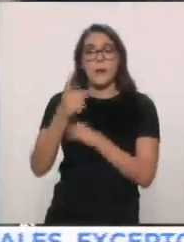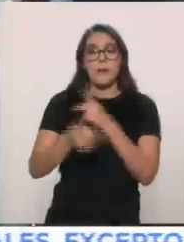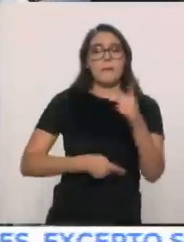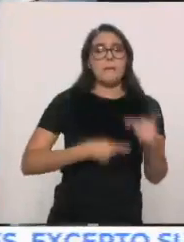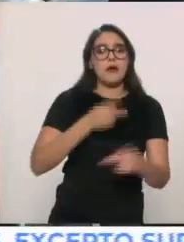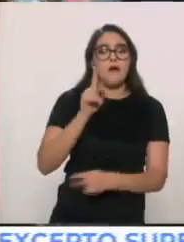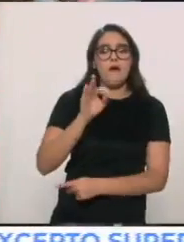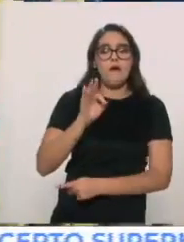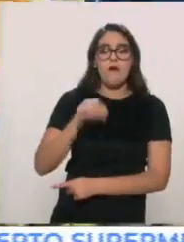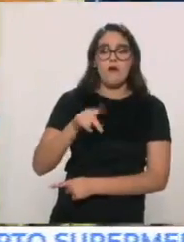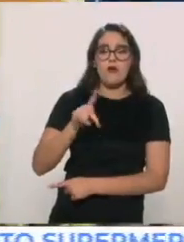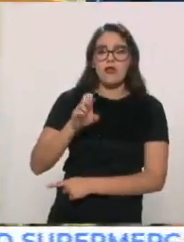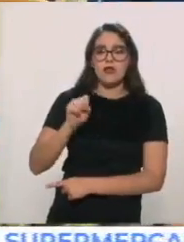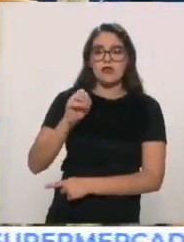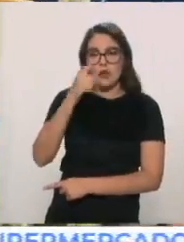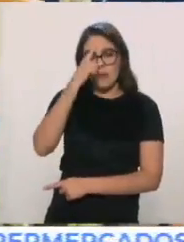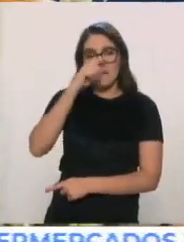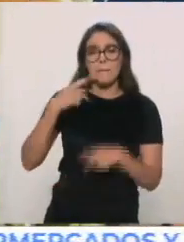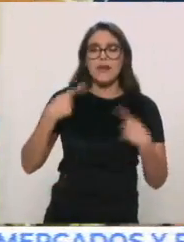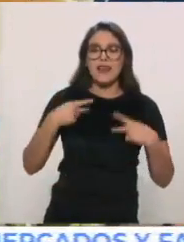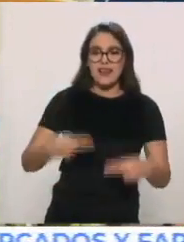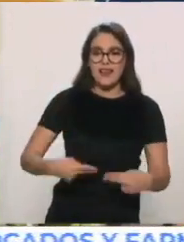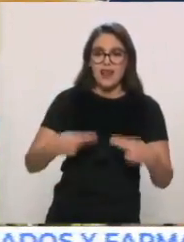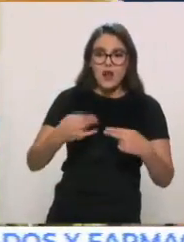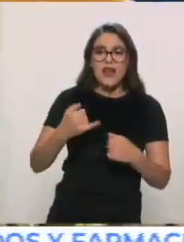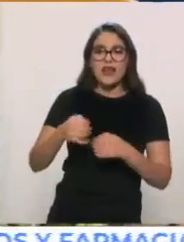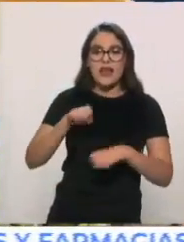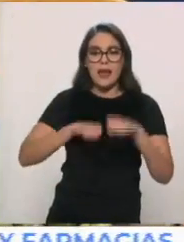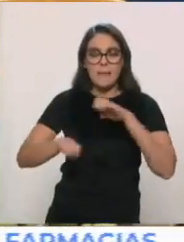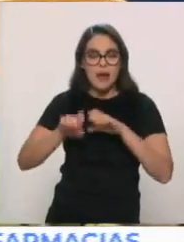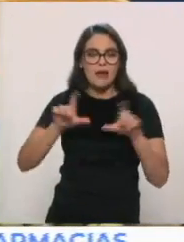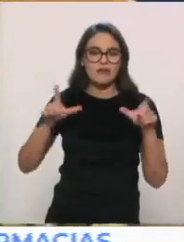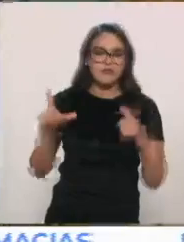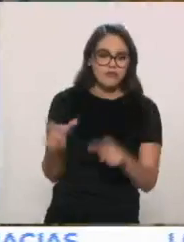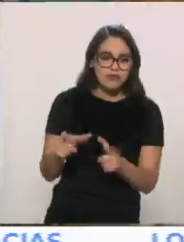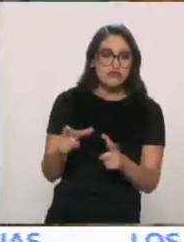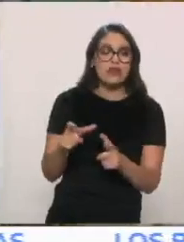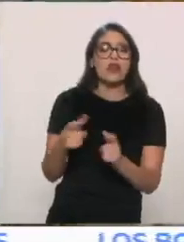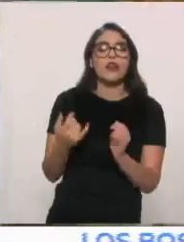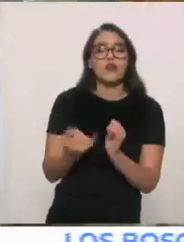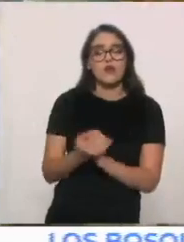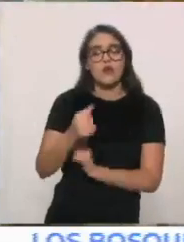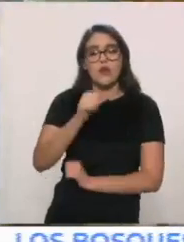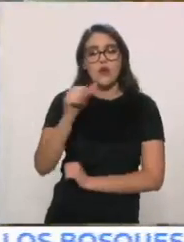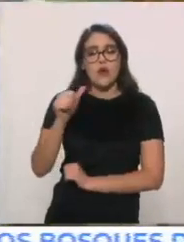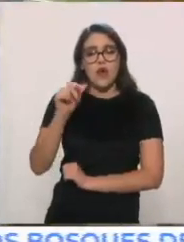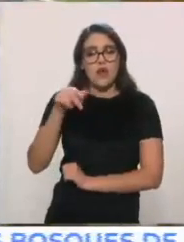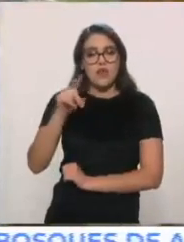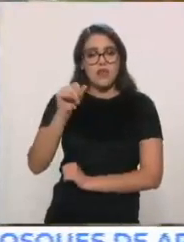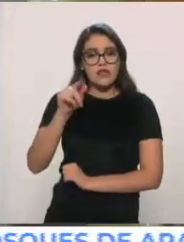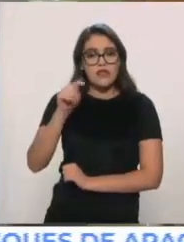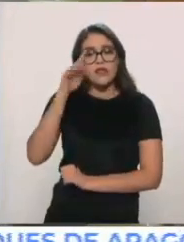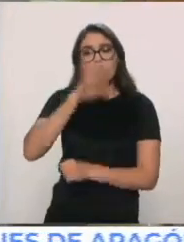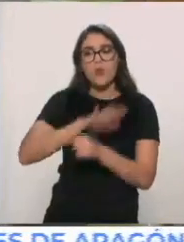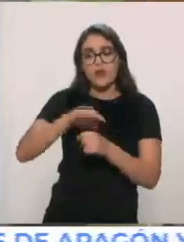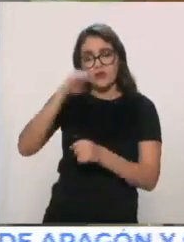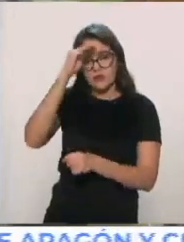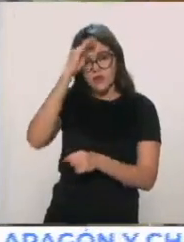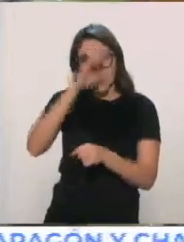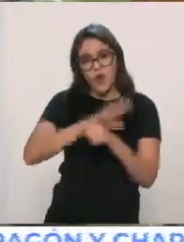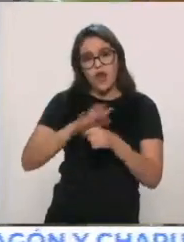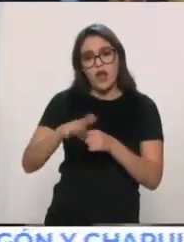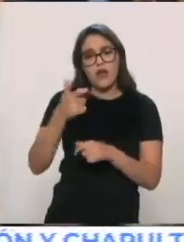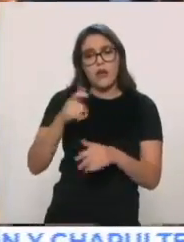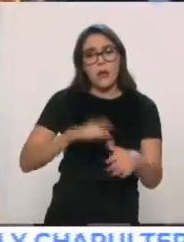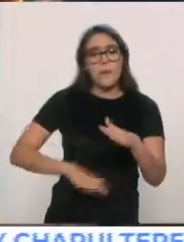pequeños empresarios. También mantienen pláticas con la ANTAD para garantizar el abasto de productos de la canasta básica. Nuestro